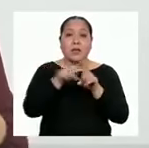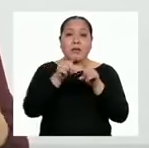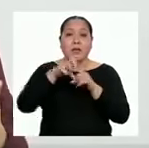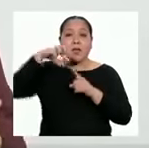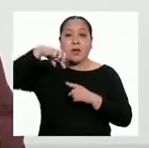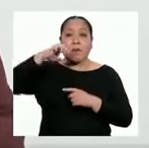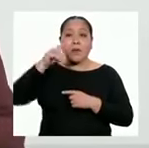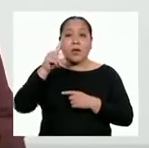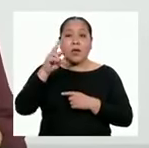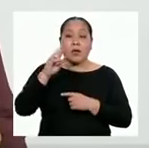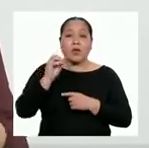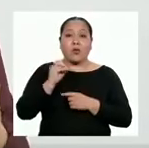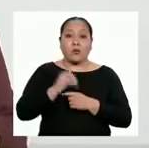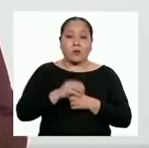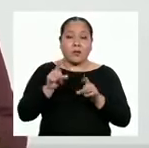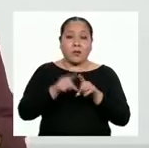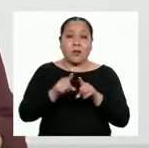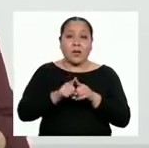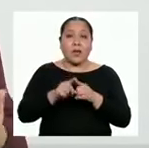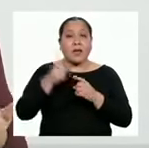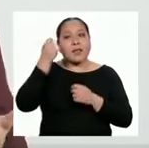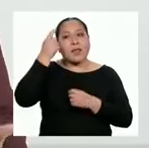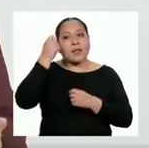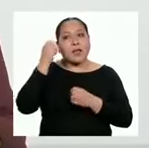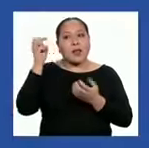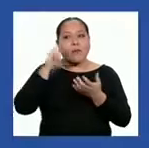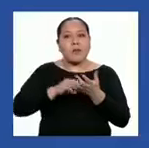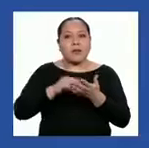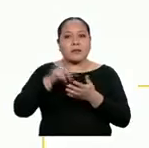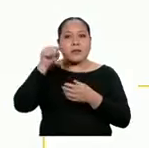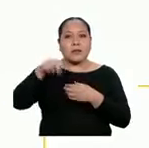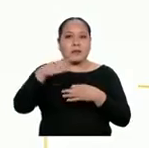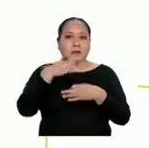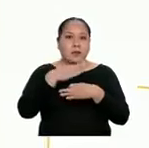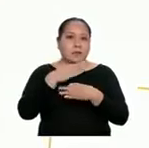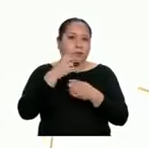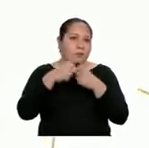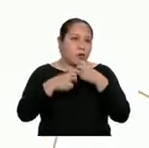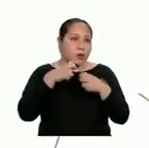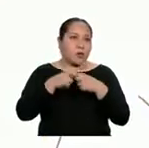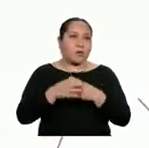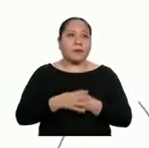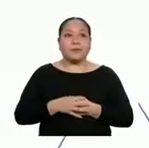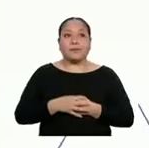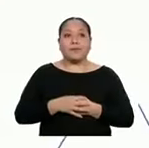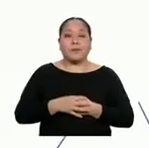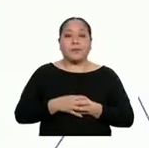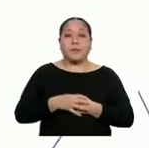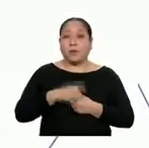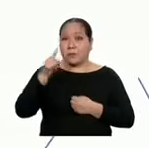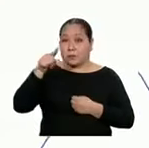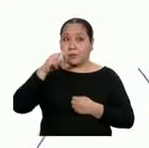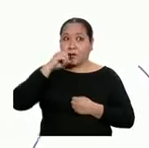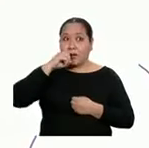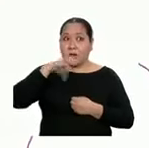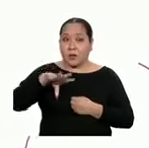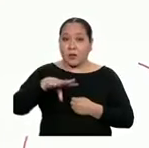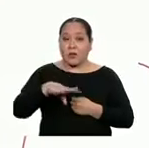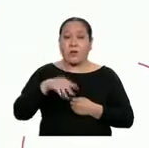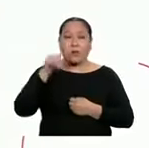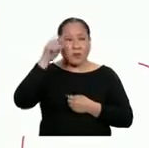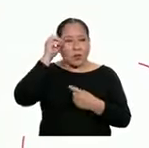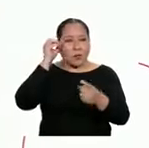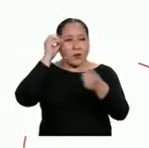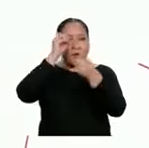hacerlo, debemos entender un poco más sobre esta situación. Entonces, te propongo el